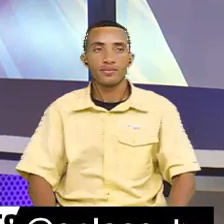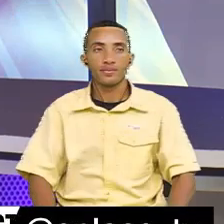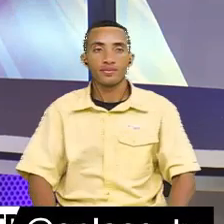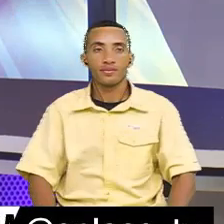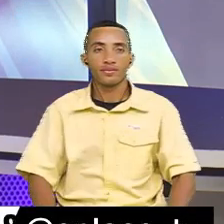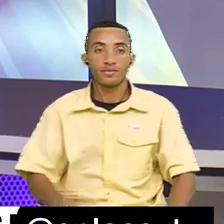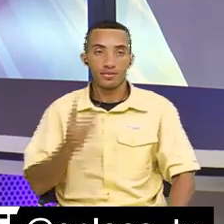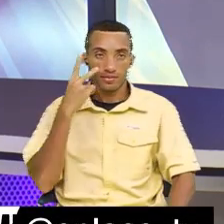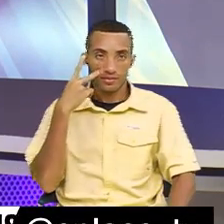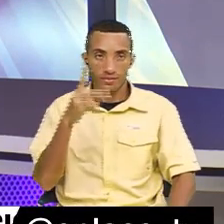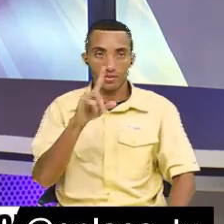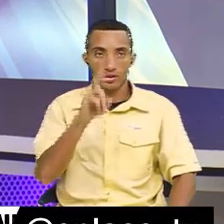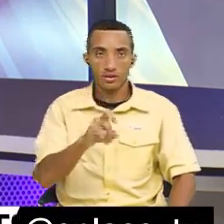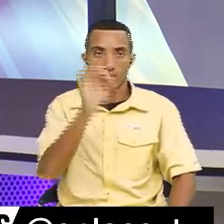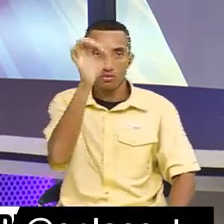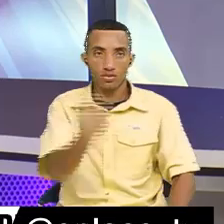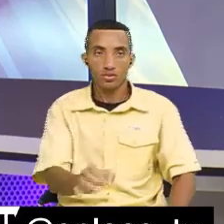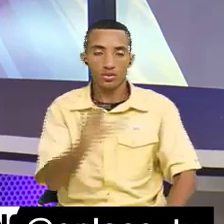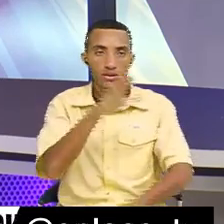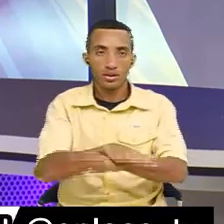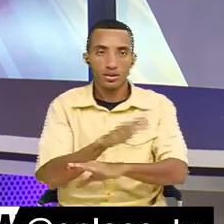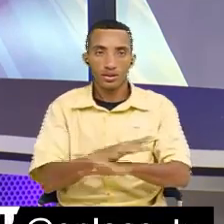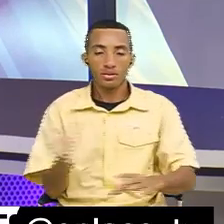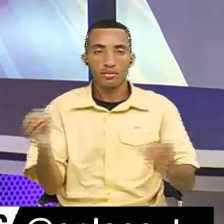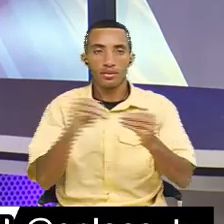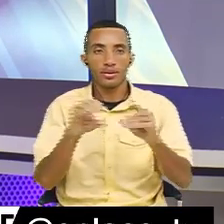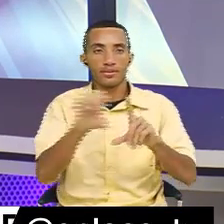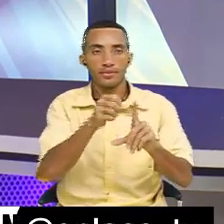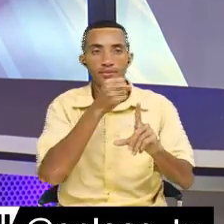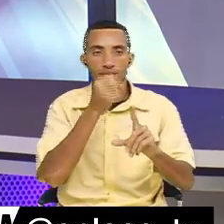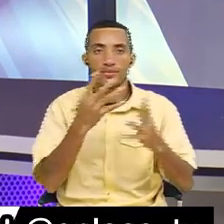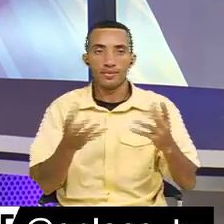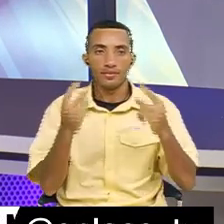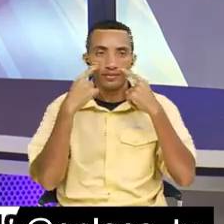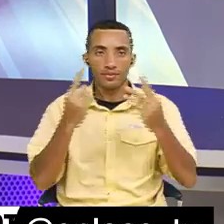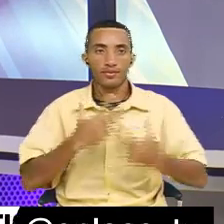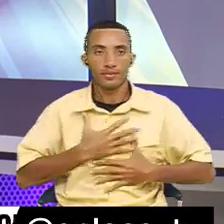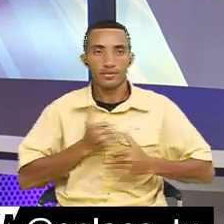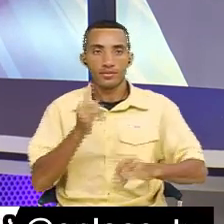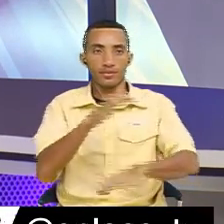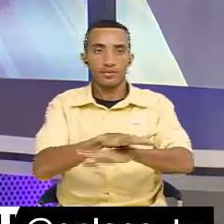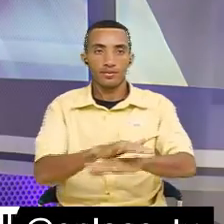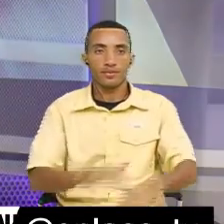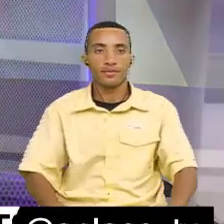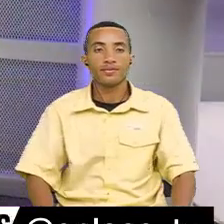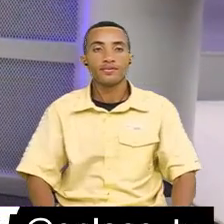a las 6:00 de la tarde con más de Enlace Noticias, lo que usted quiere ver. Feliz tarde para todos.